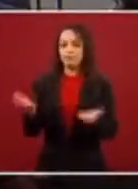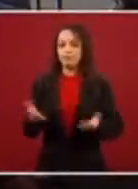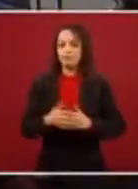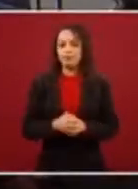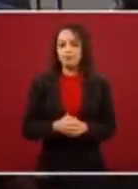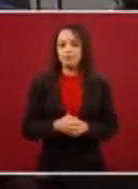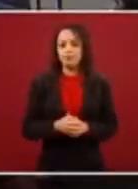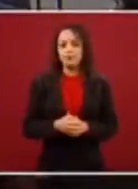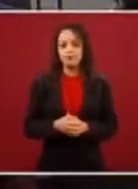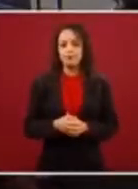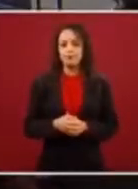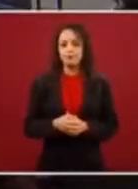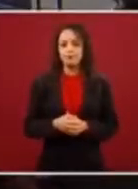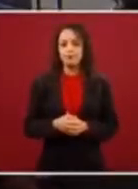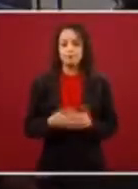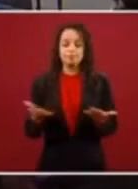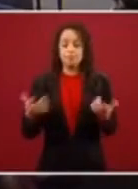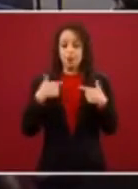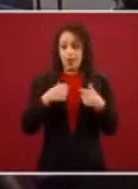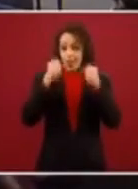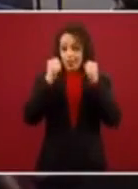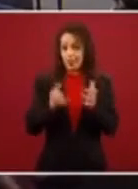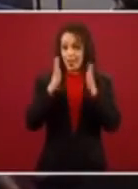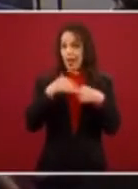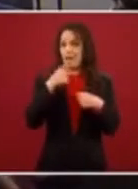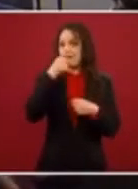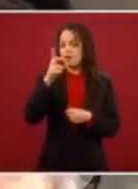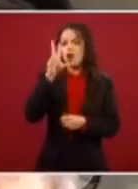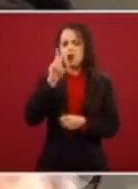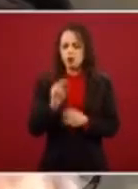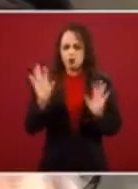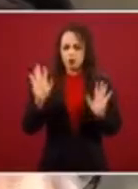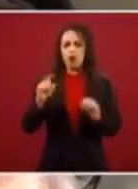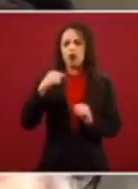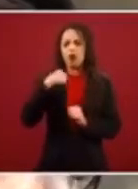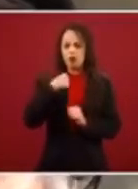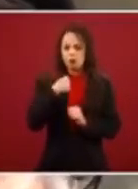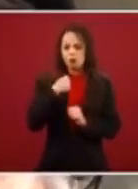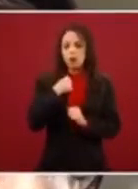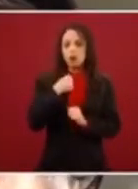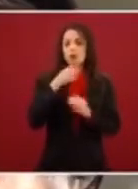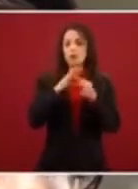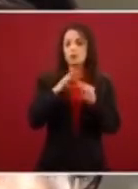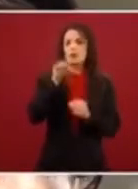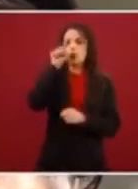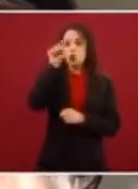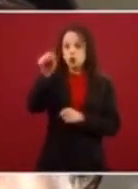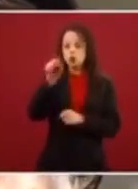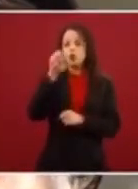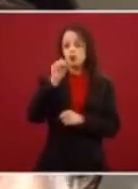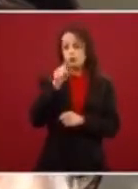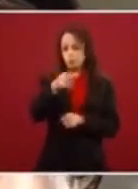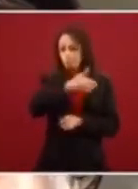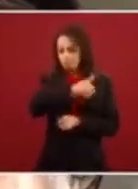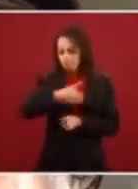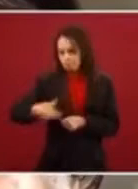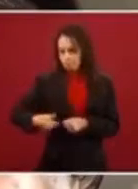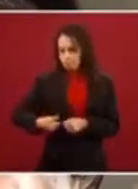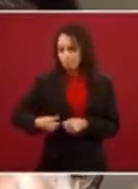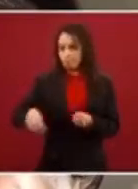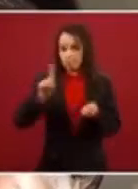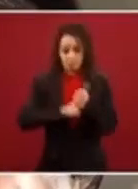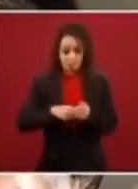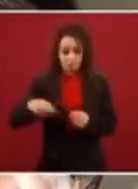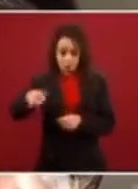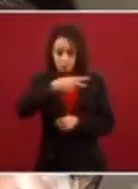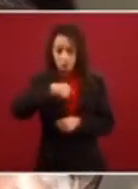contigo. No estoy asegurando que haya sido así. Sí. Solamente le estoy diciendo que usted es el presidente. Y